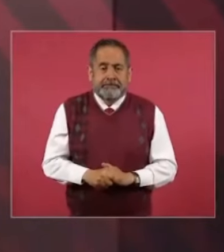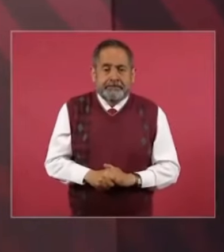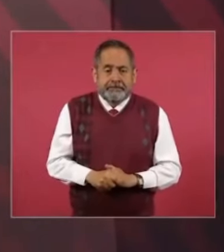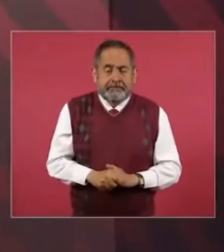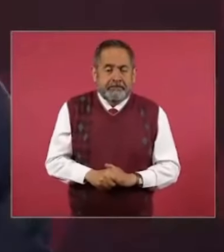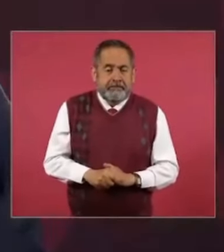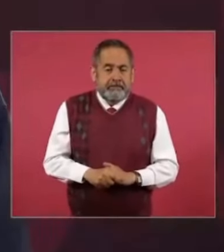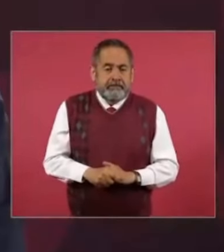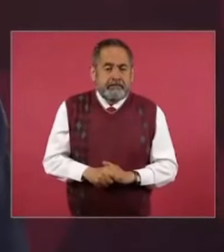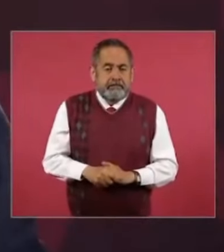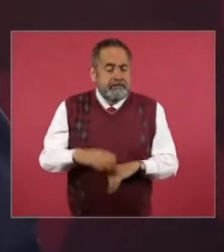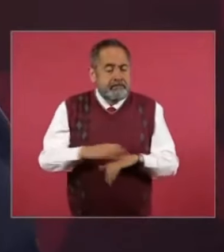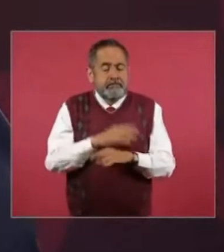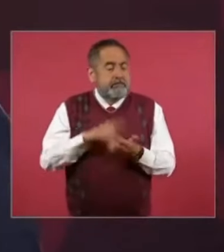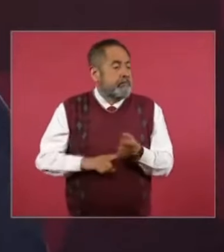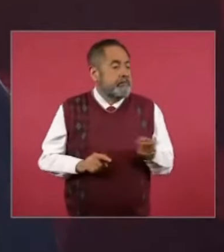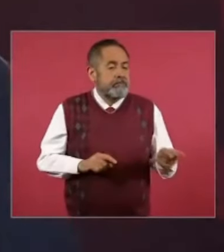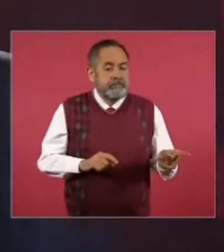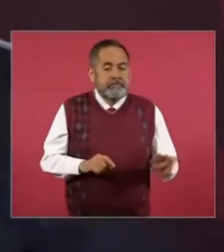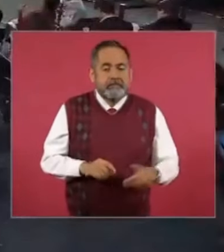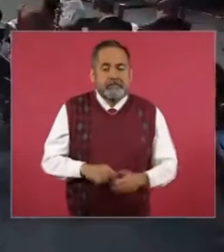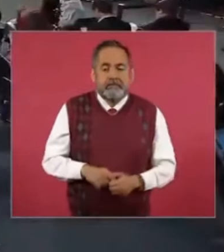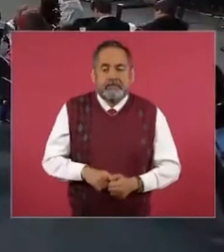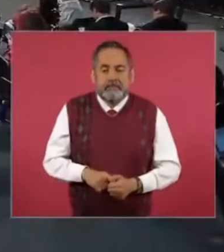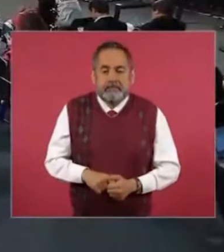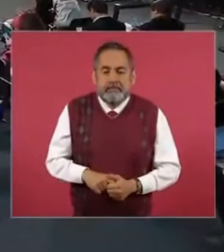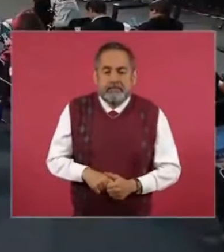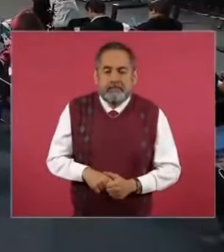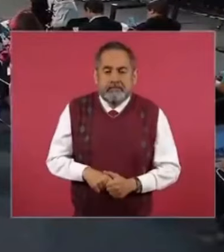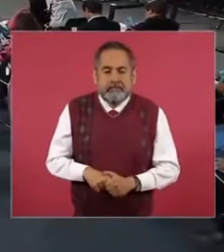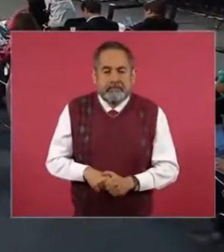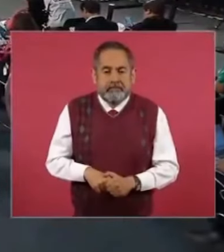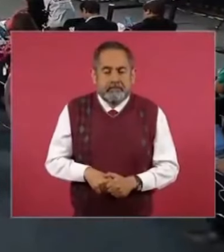disputa, sigue la controversia de la